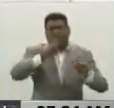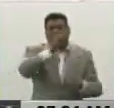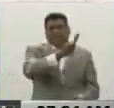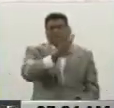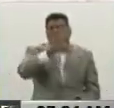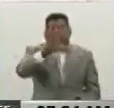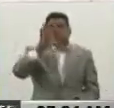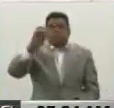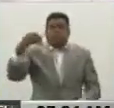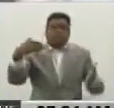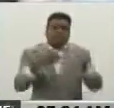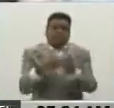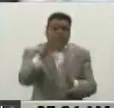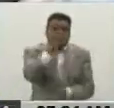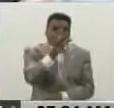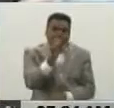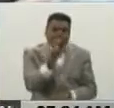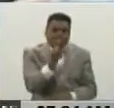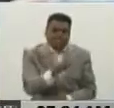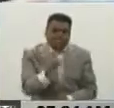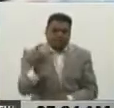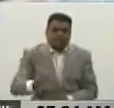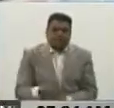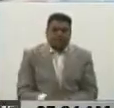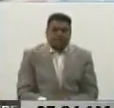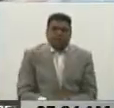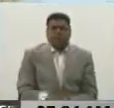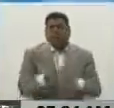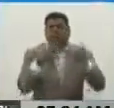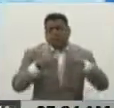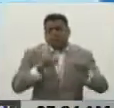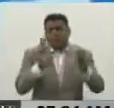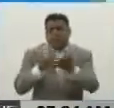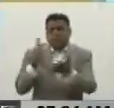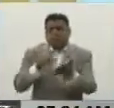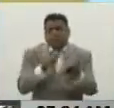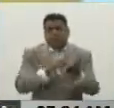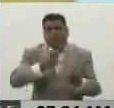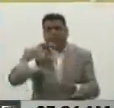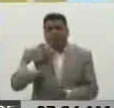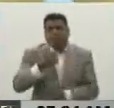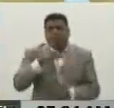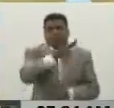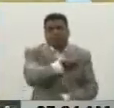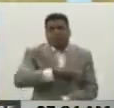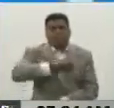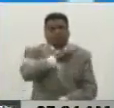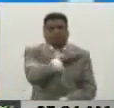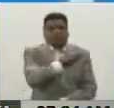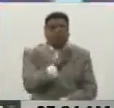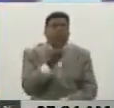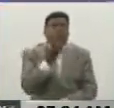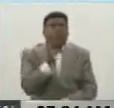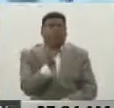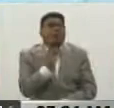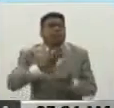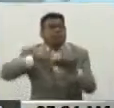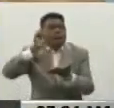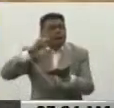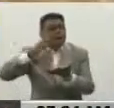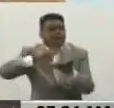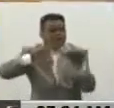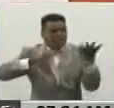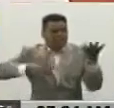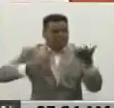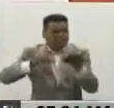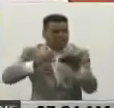150.000 personas. ¿Que van a ser, digamos, los mismos que han participado en las otras misiones de Robinson o no? ¿O se buscan en las comunidades organizadas?